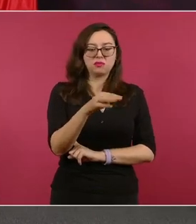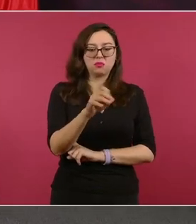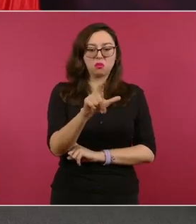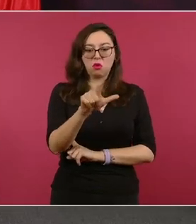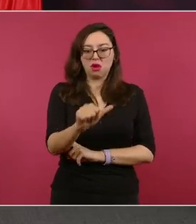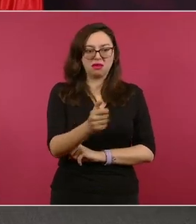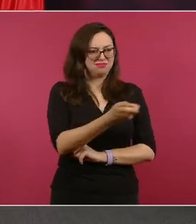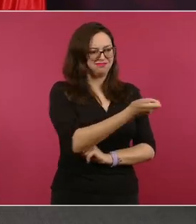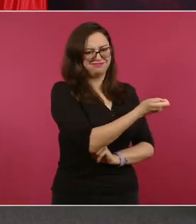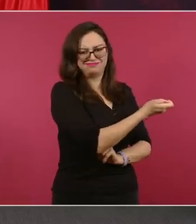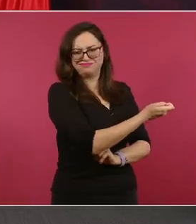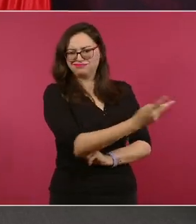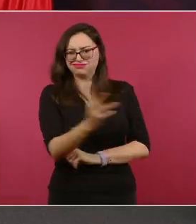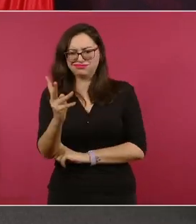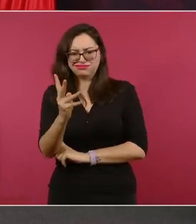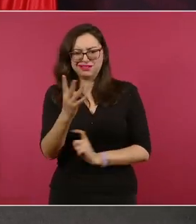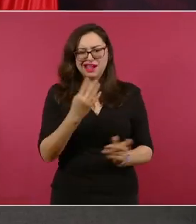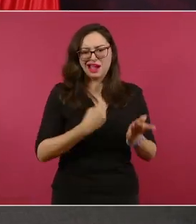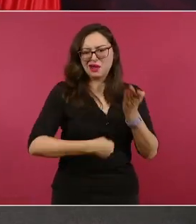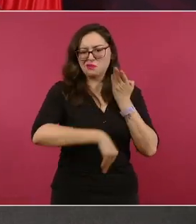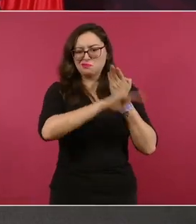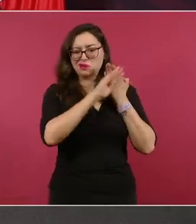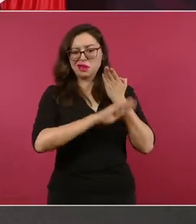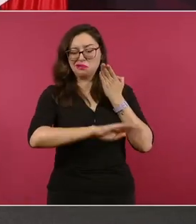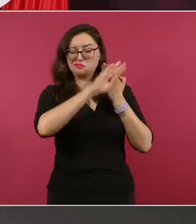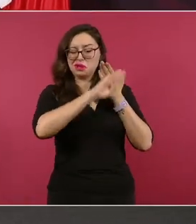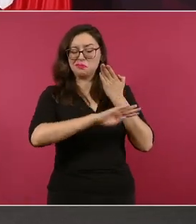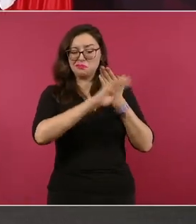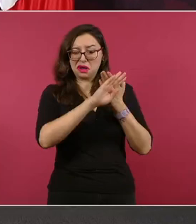todos ellos. ¿Y qué han hecho?